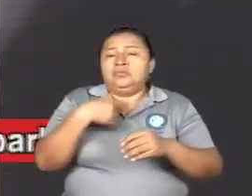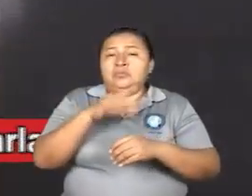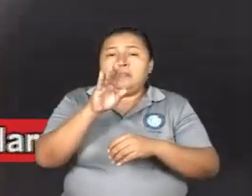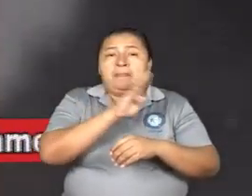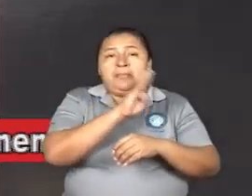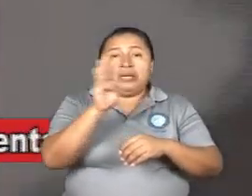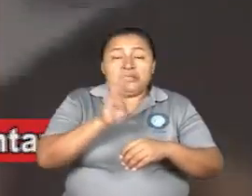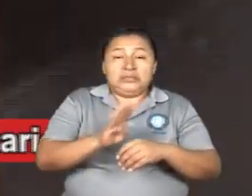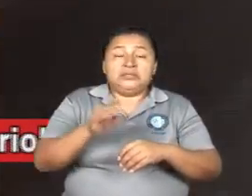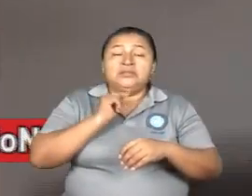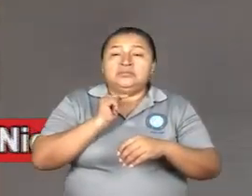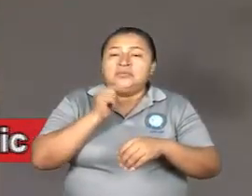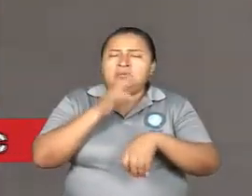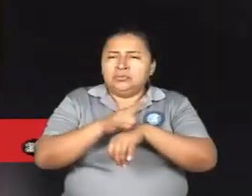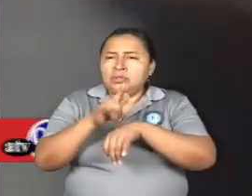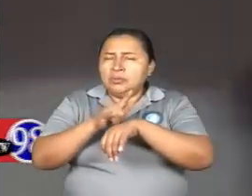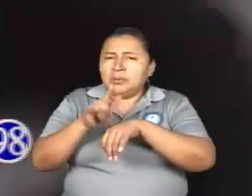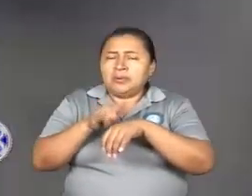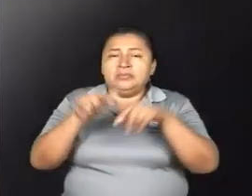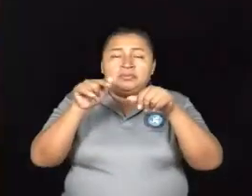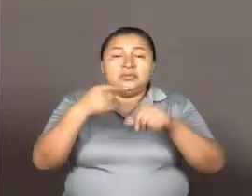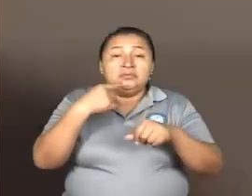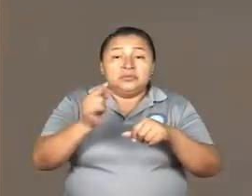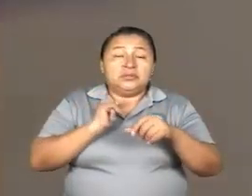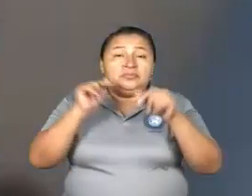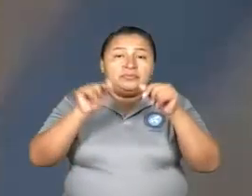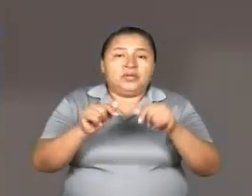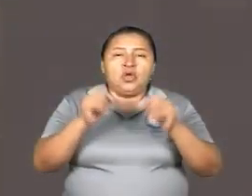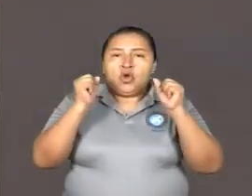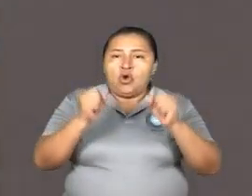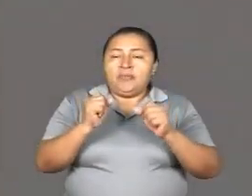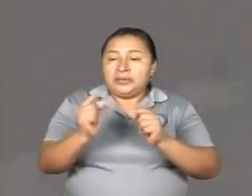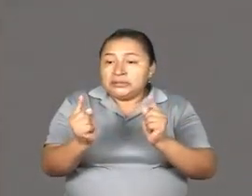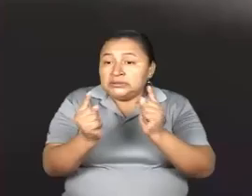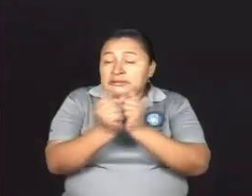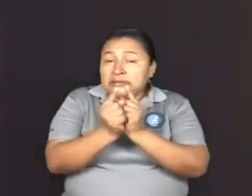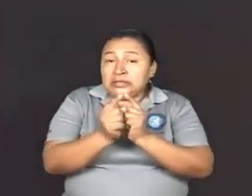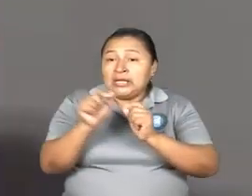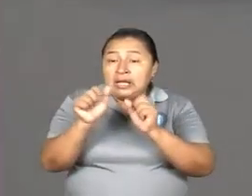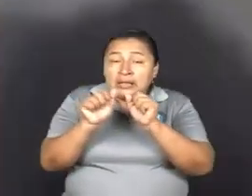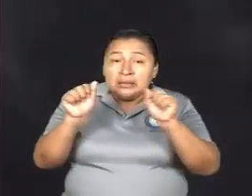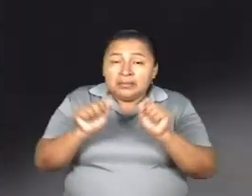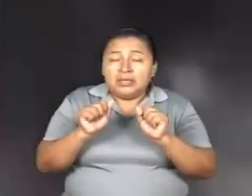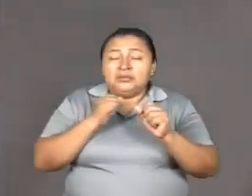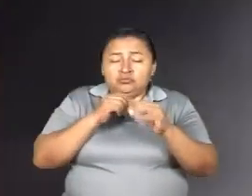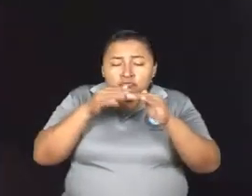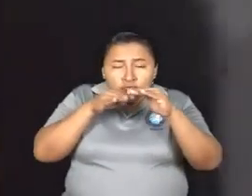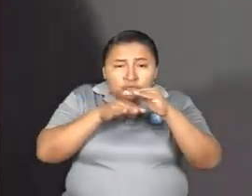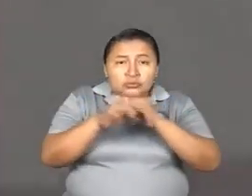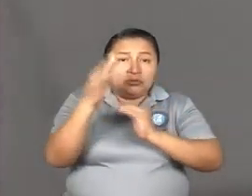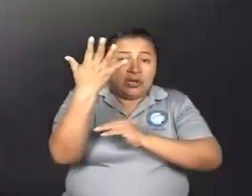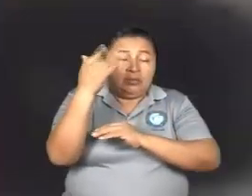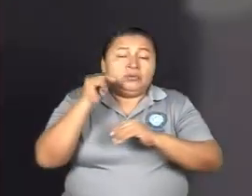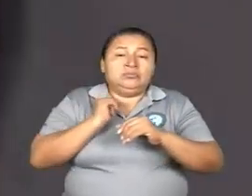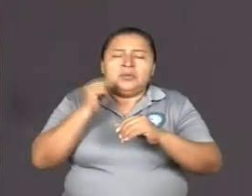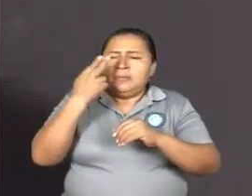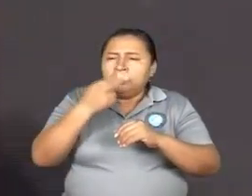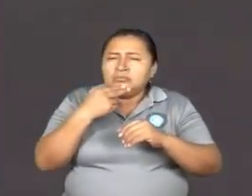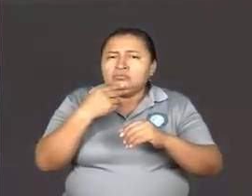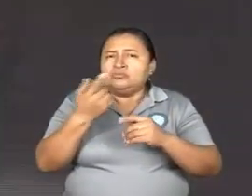de Georgia. La grabación muestra cómo el hombre se le acerca al animal que está acurrucado debajo de un árbol,